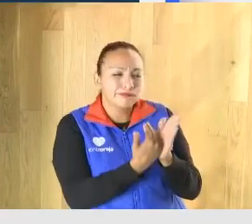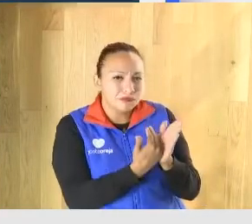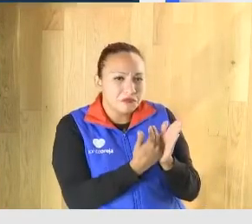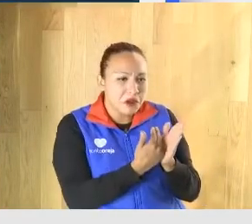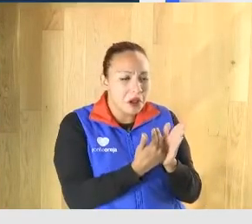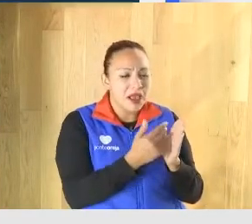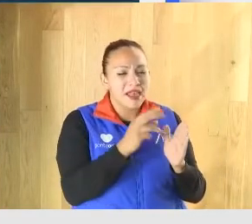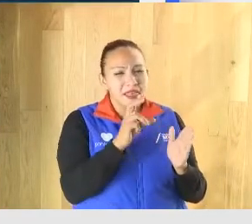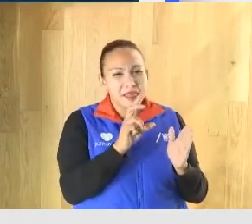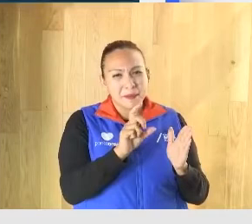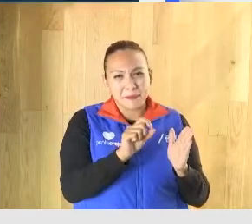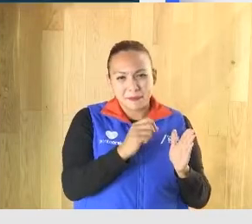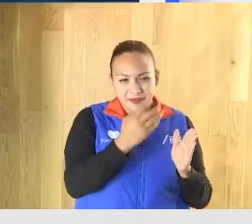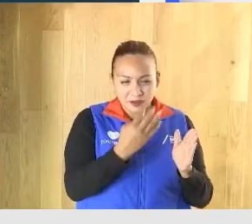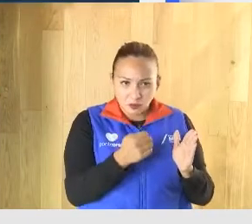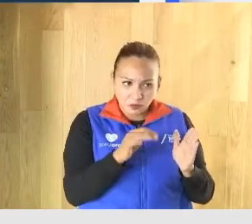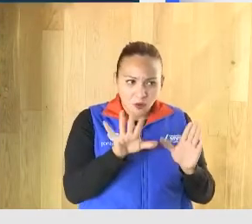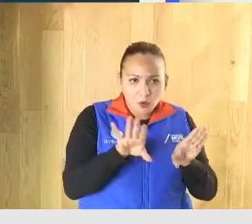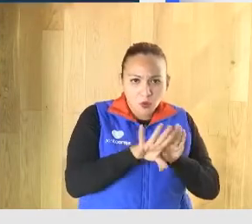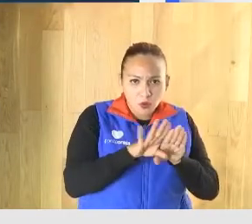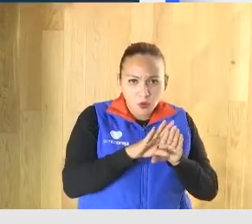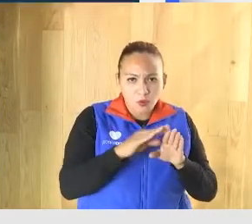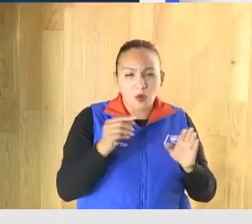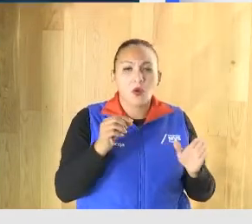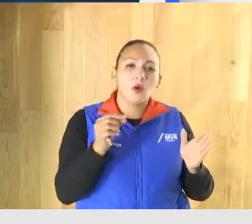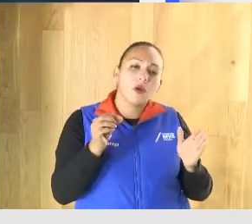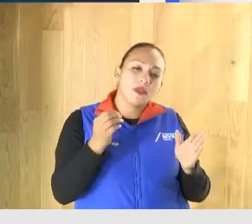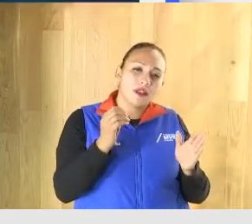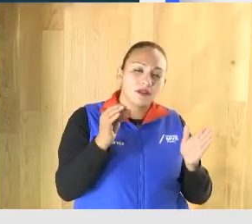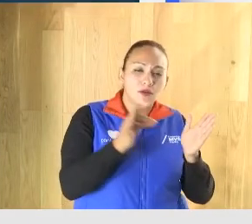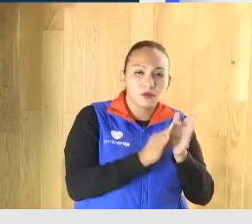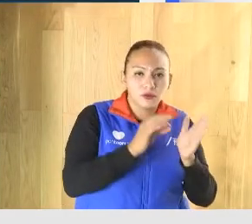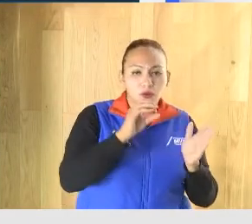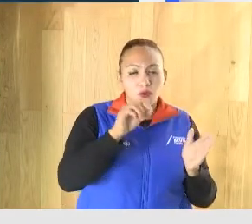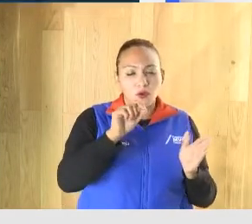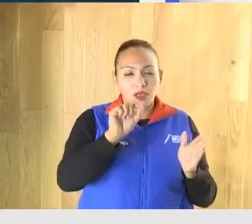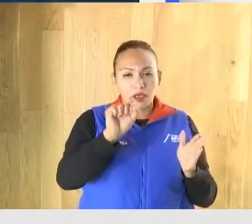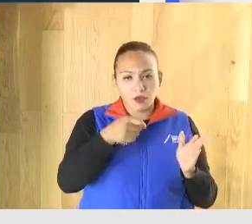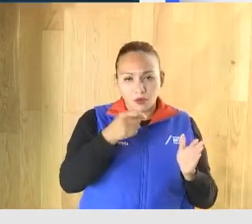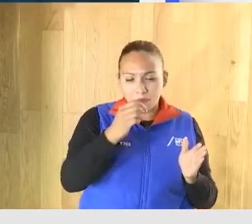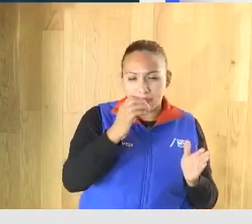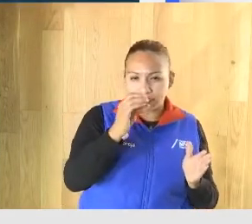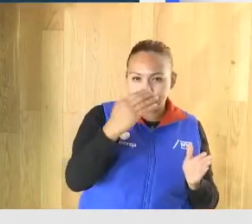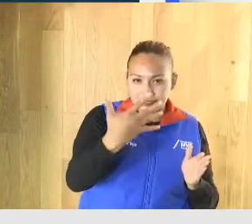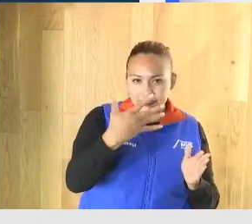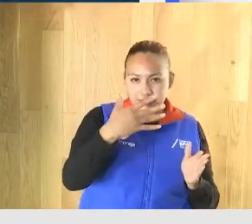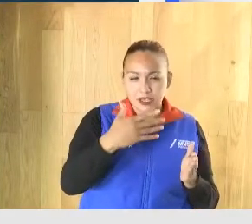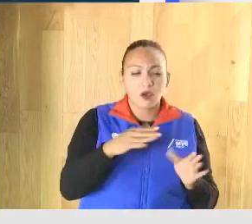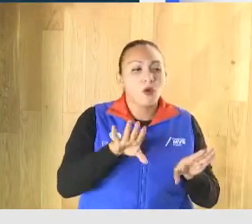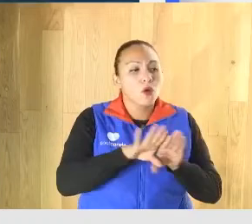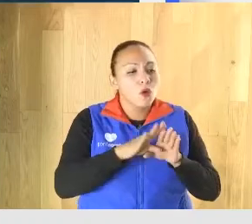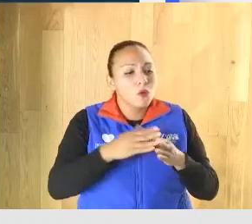39% y nos ubicaríamos en la llamada senda del 1,5 grados, ¿no? Ese 1,5 grados al que insta el Acuerdo de París a